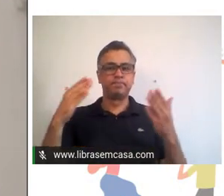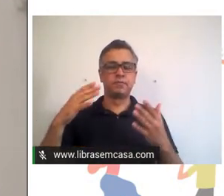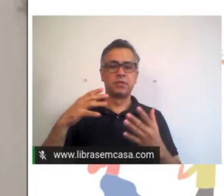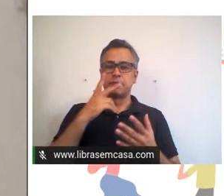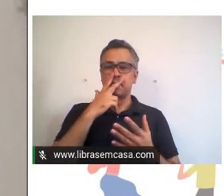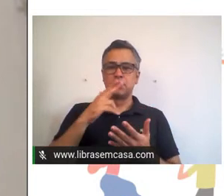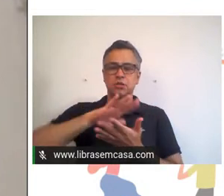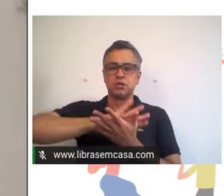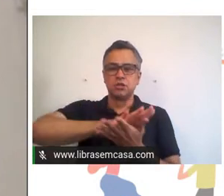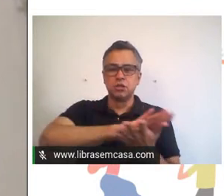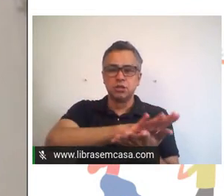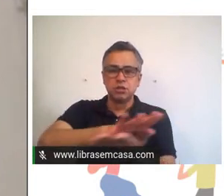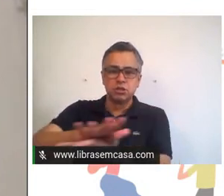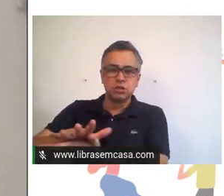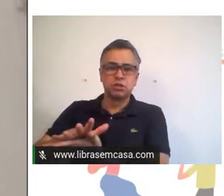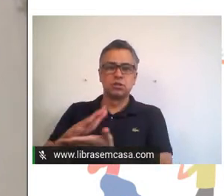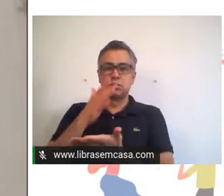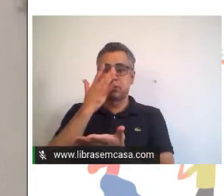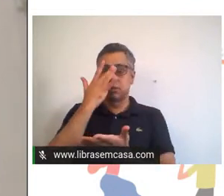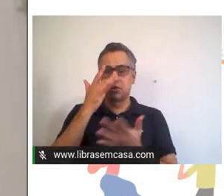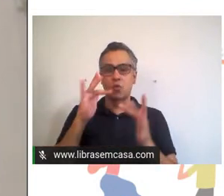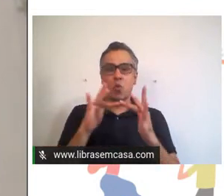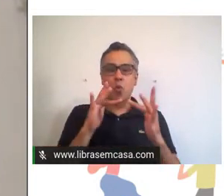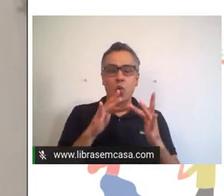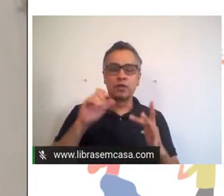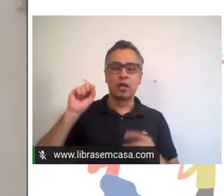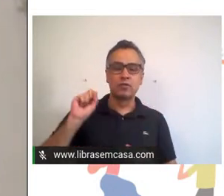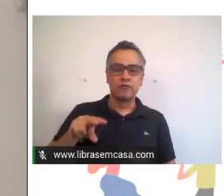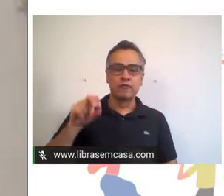explotación o el contacto